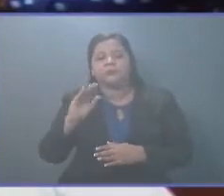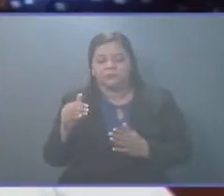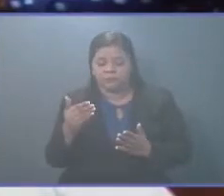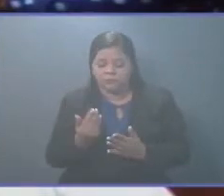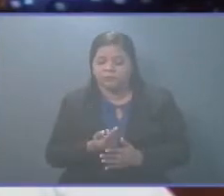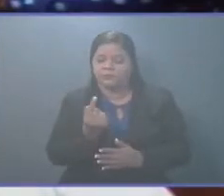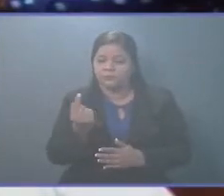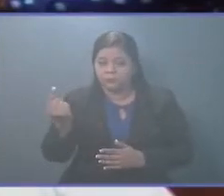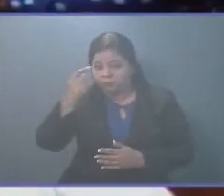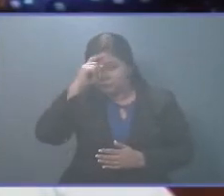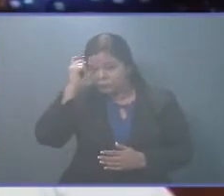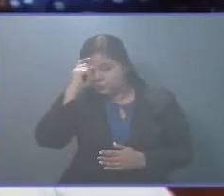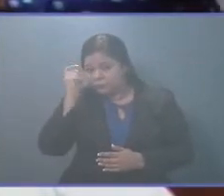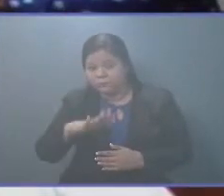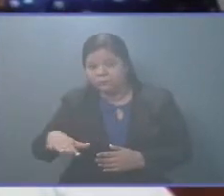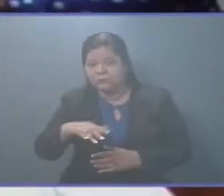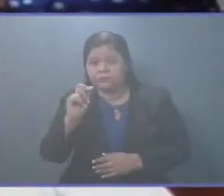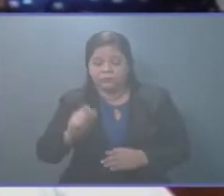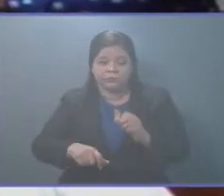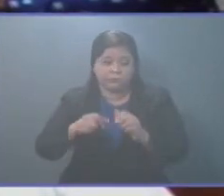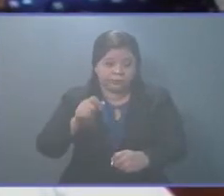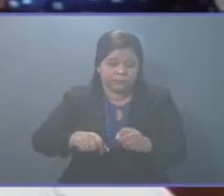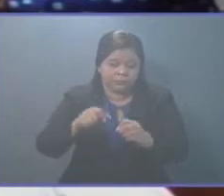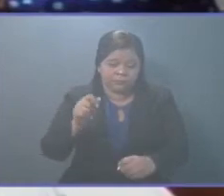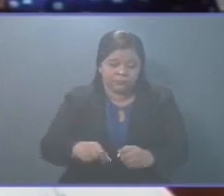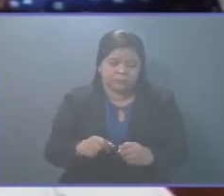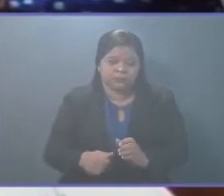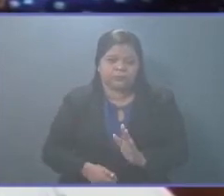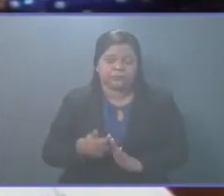trabajador del agro que un trabajador de la industria.